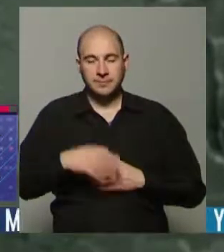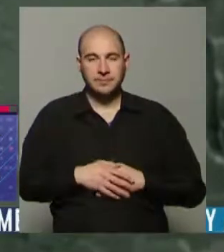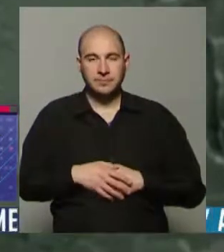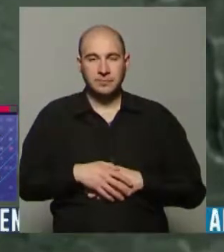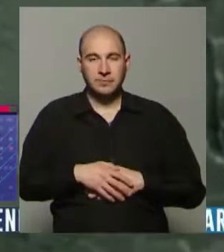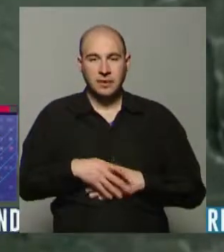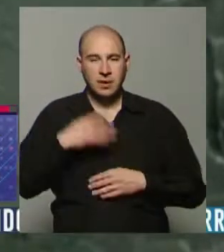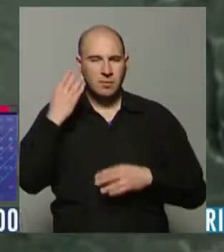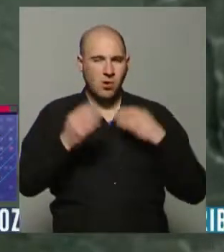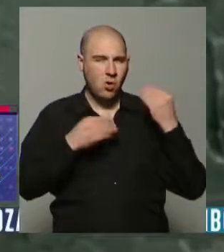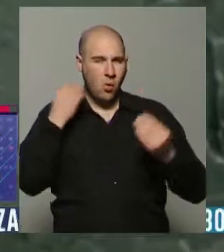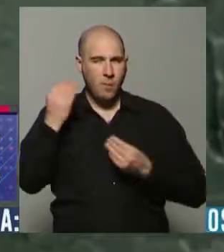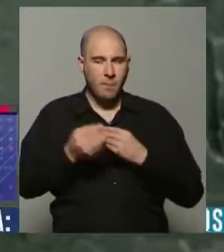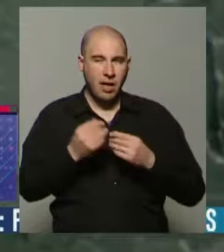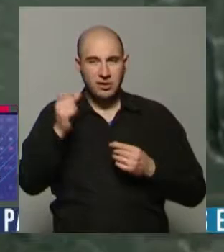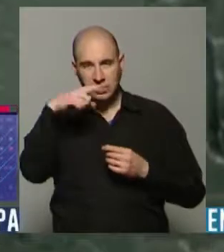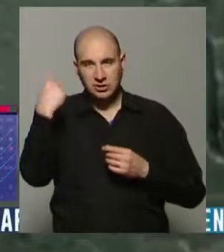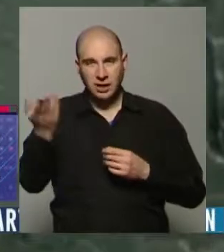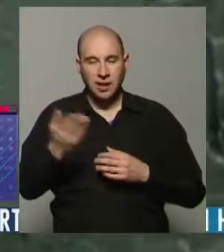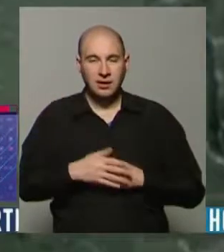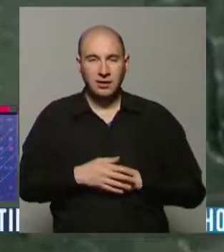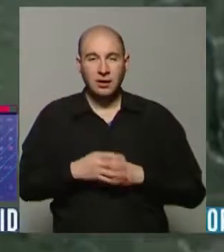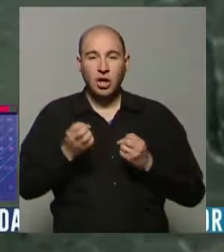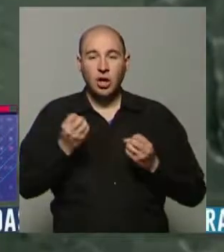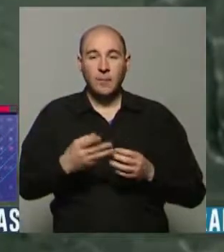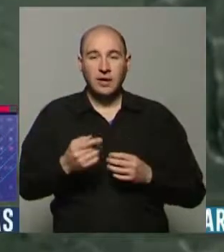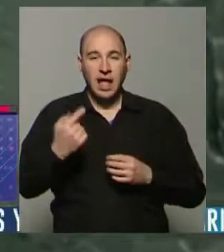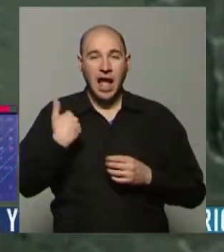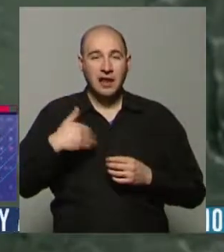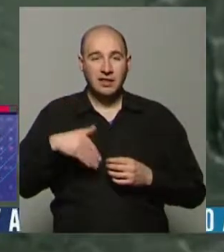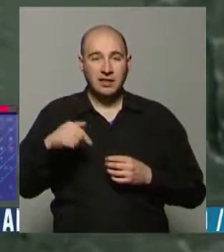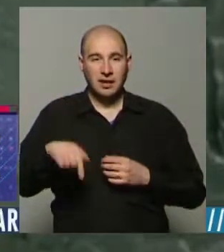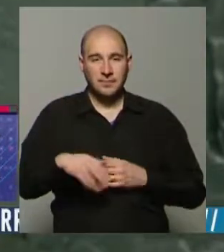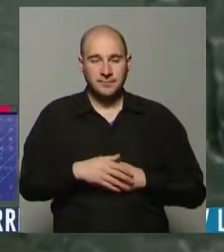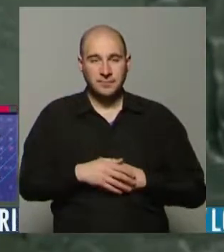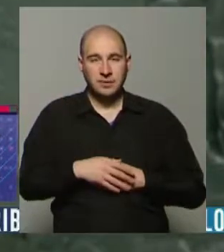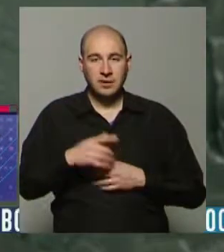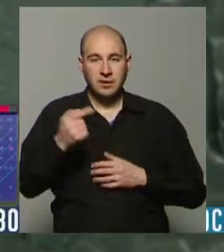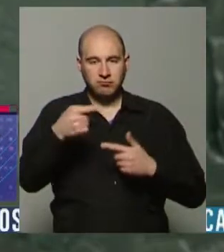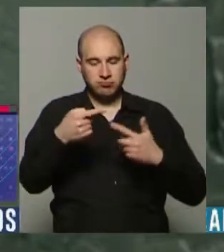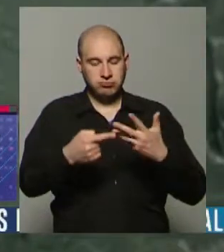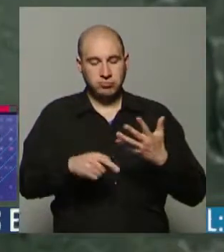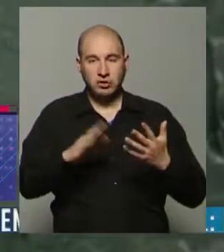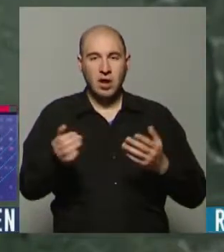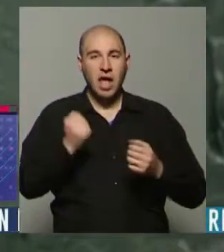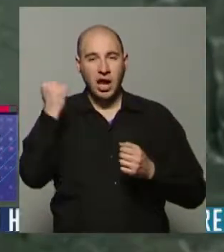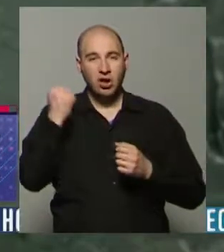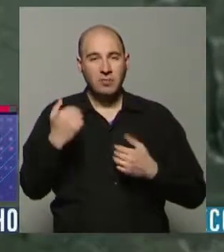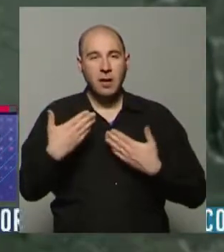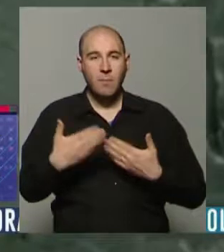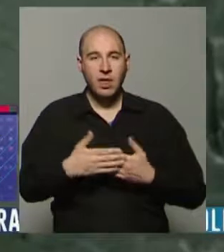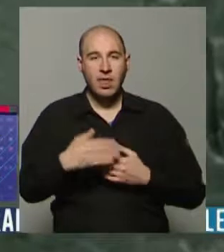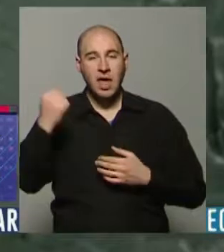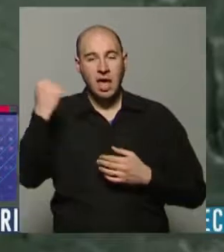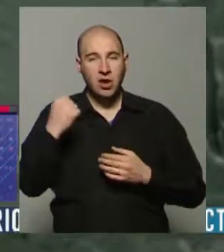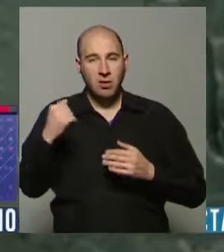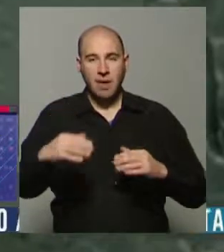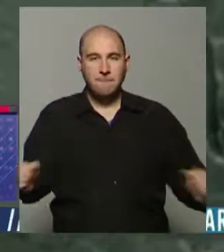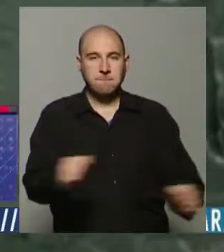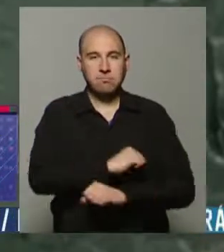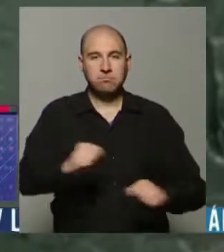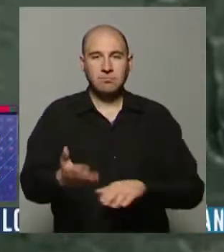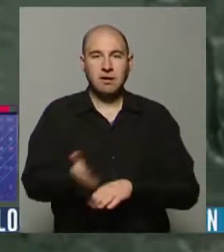muchas reuniones previstas, sí, obviamente un discurso frente a la Asamblea de Naciones Unidas. Pero más allá del fondo, ¿hay algún otro objetivo